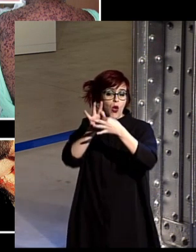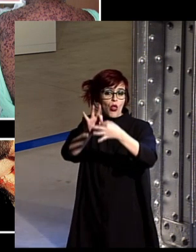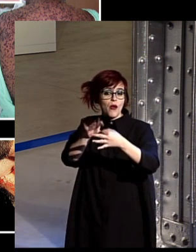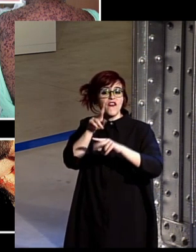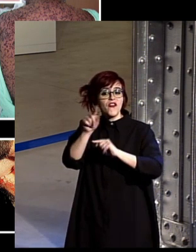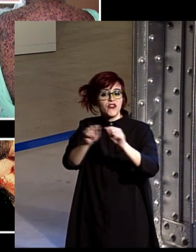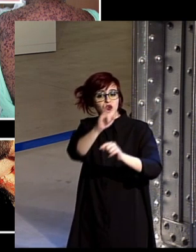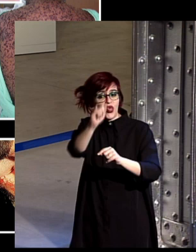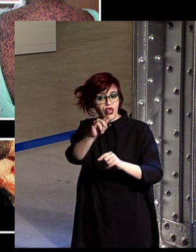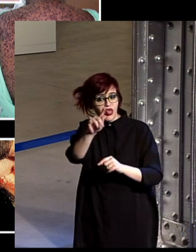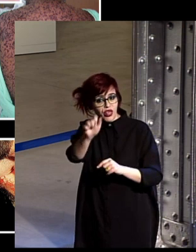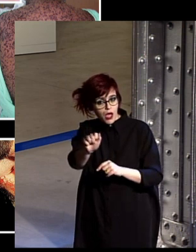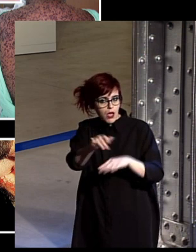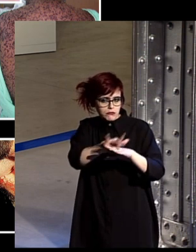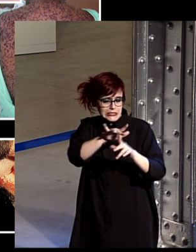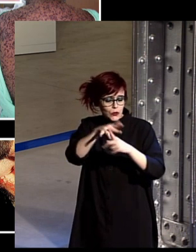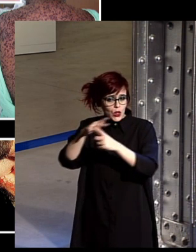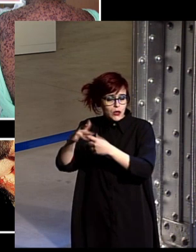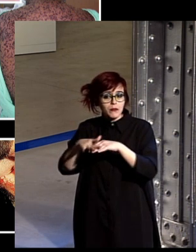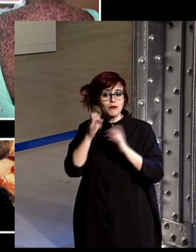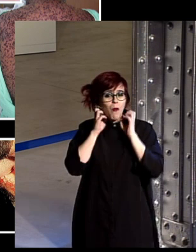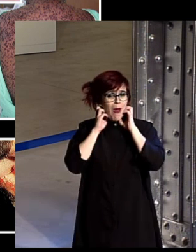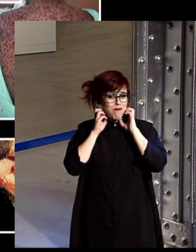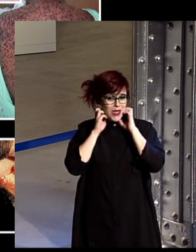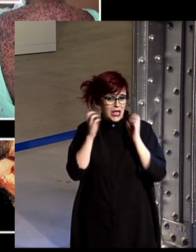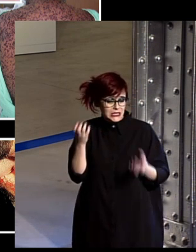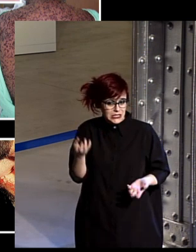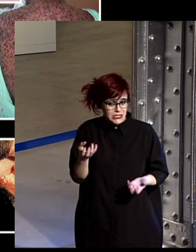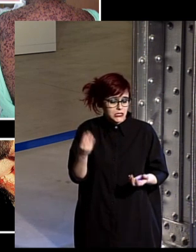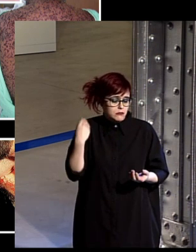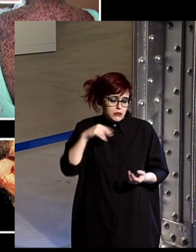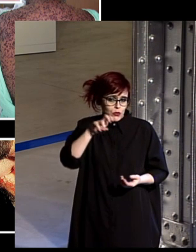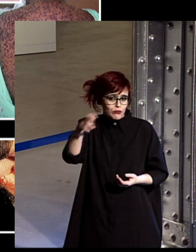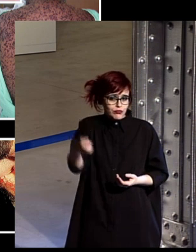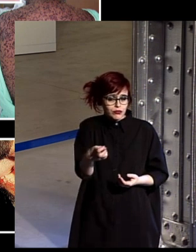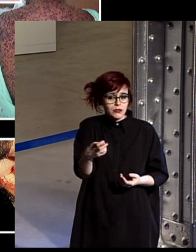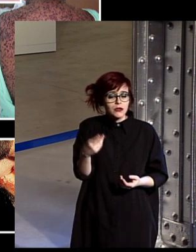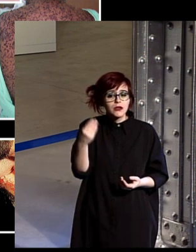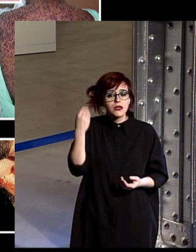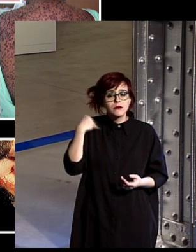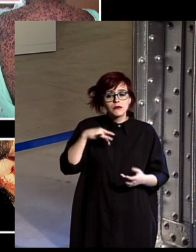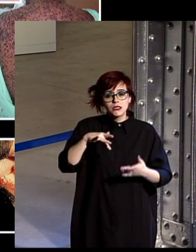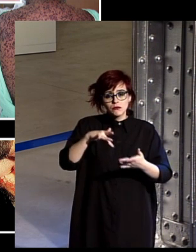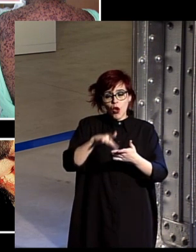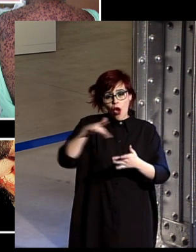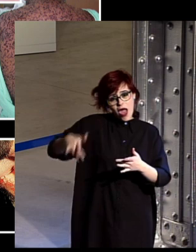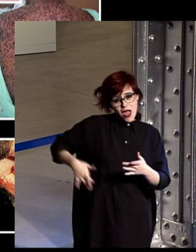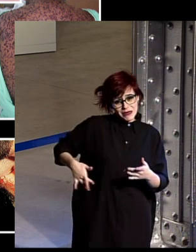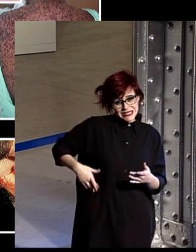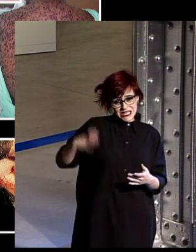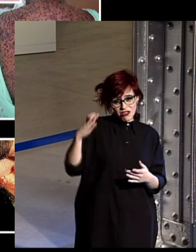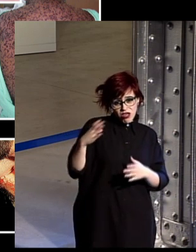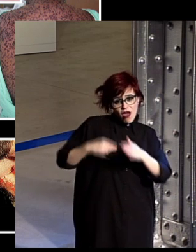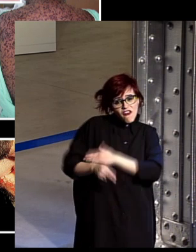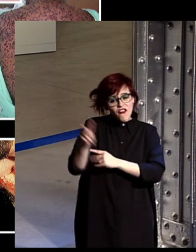Zika. Bueno, distintos casos, las paperas, ¿verdad? Las famosas, producen un virus. Hepatocarcinoma producido por el virus de la hepatitis C. Hay